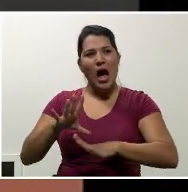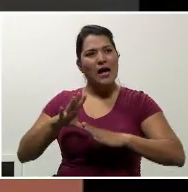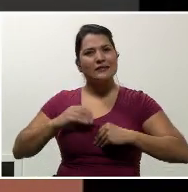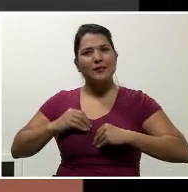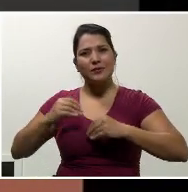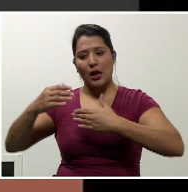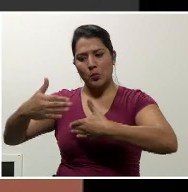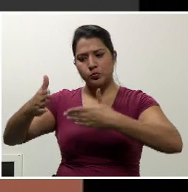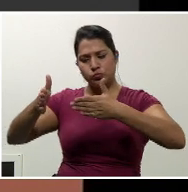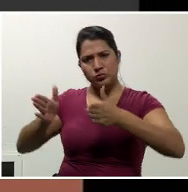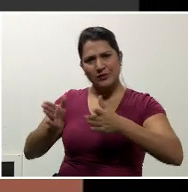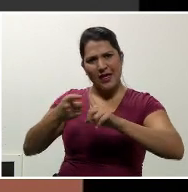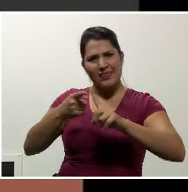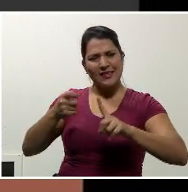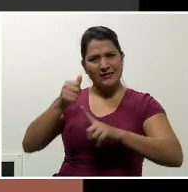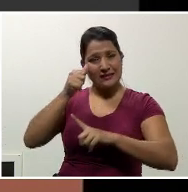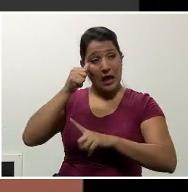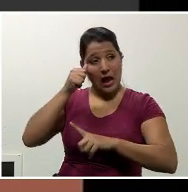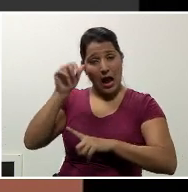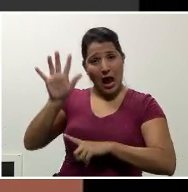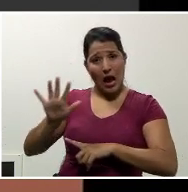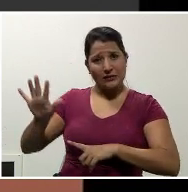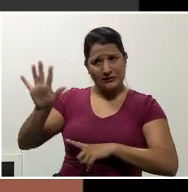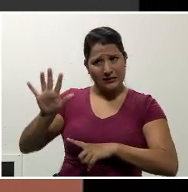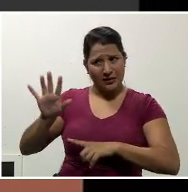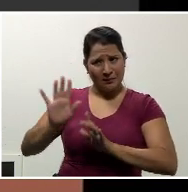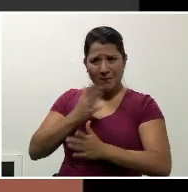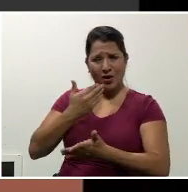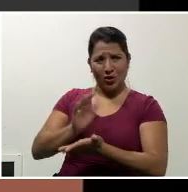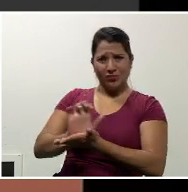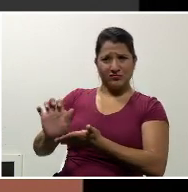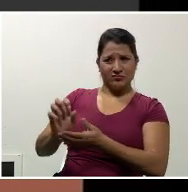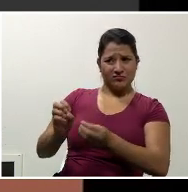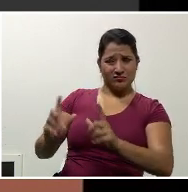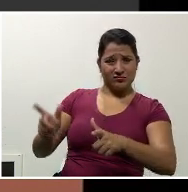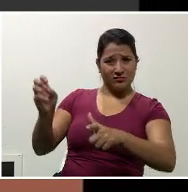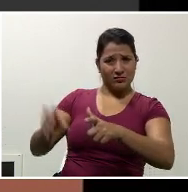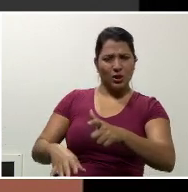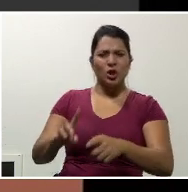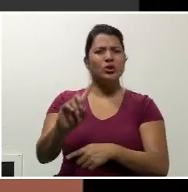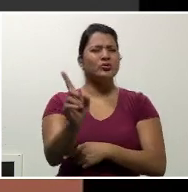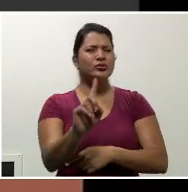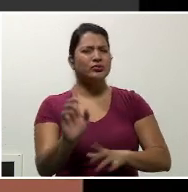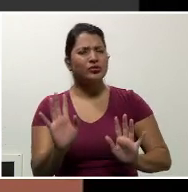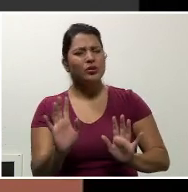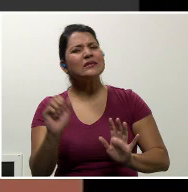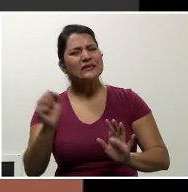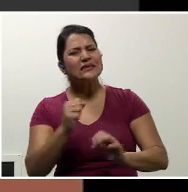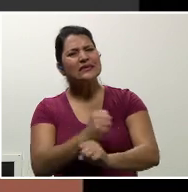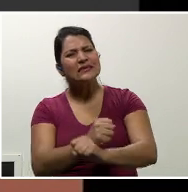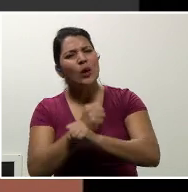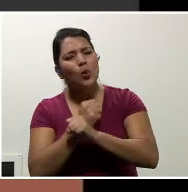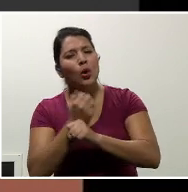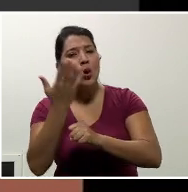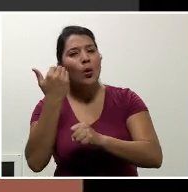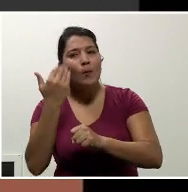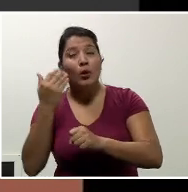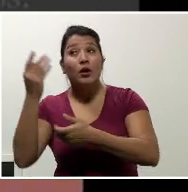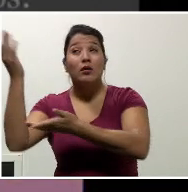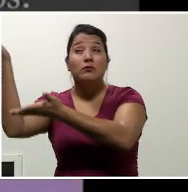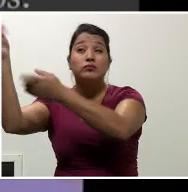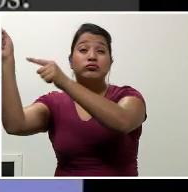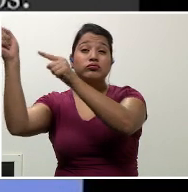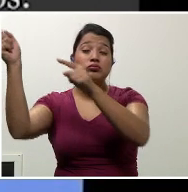Realidad, sí es seguro. Por análisis previos sabemos que los coronavirus no sobreviven por mucho tiempo en objetos como cartas o